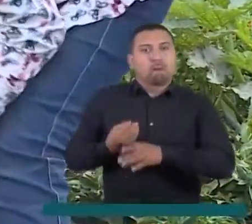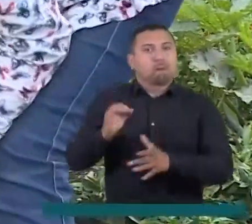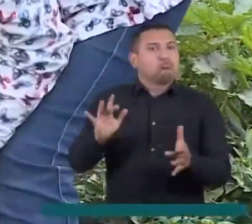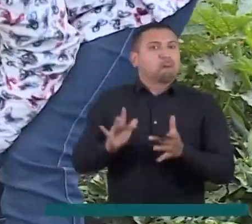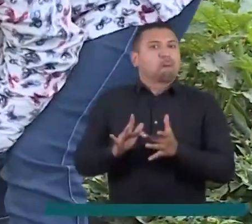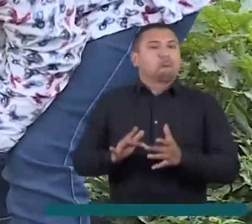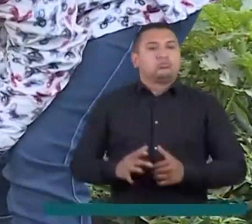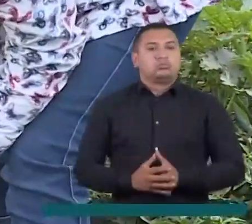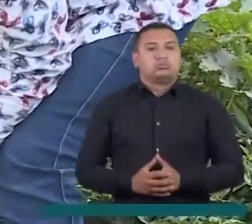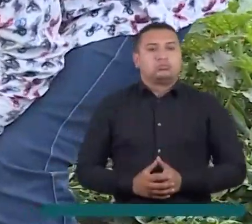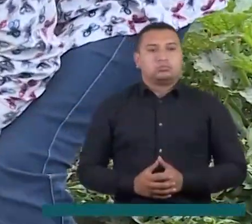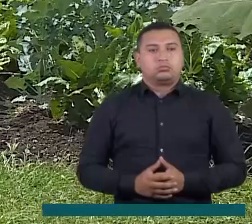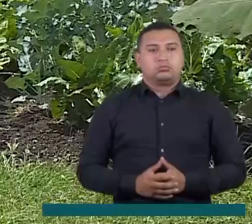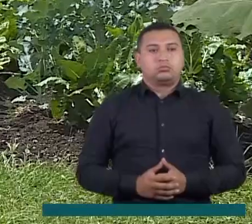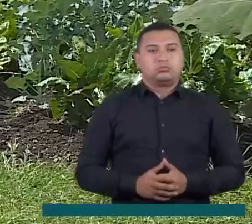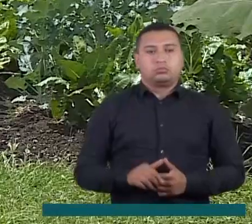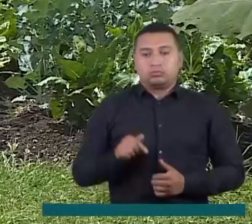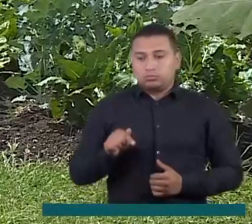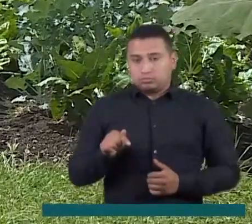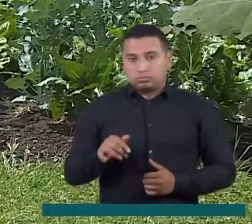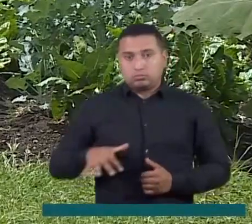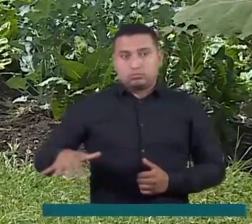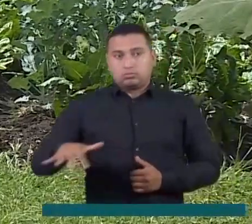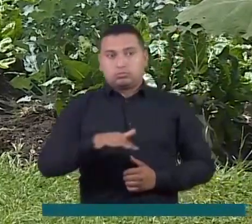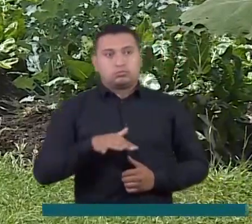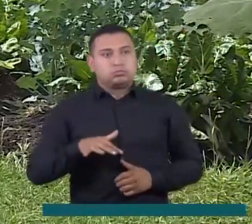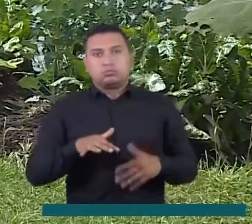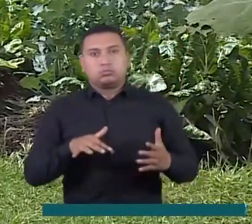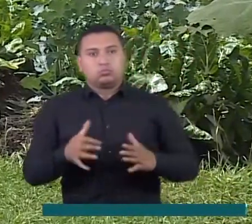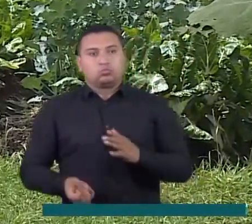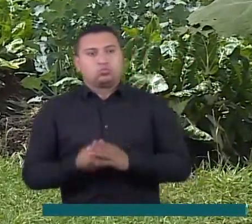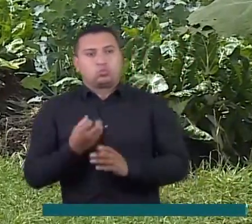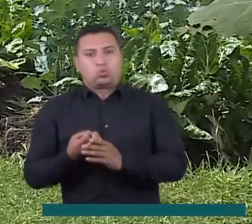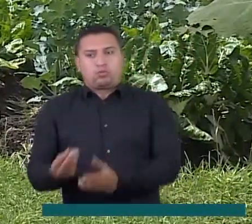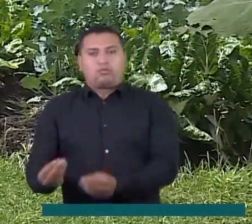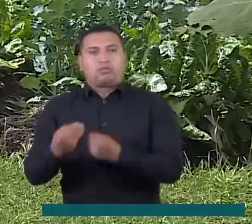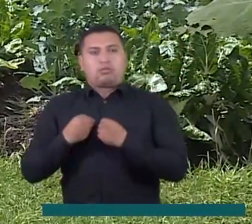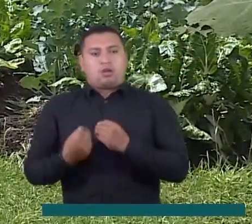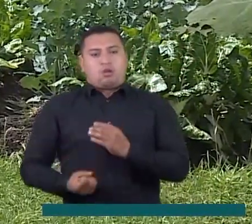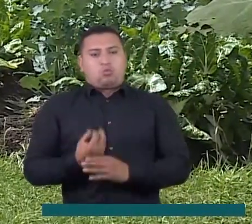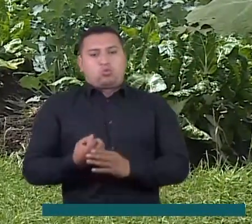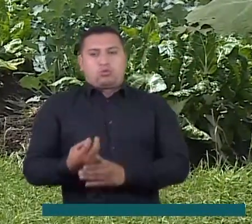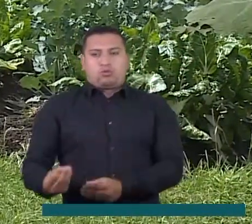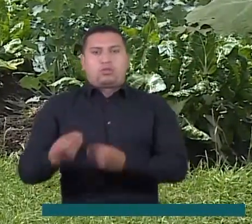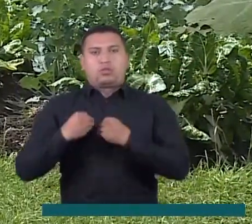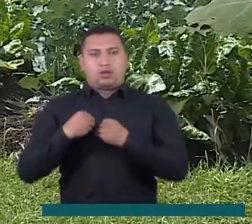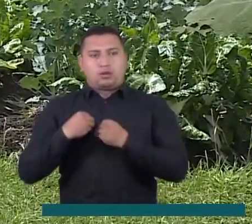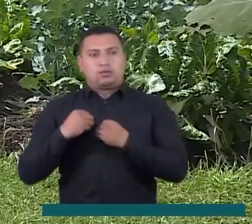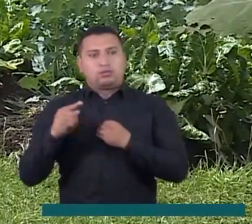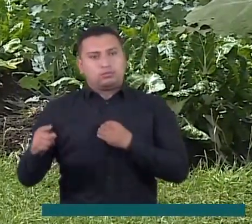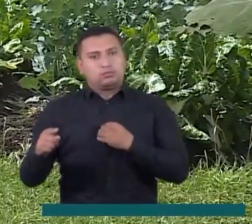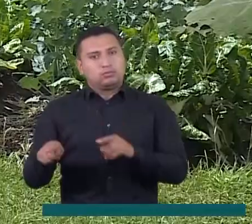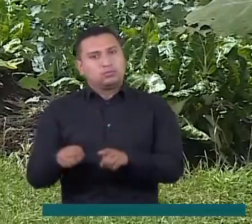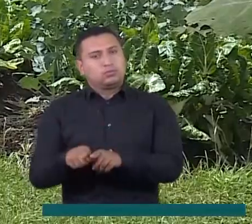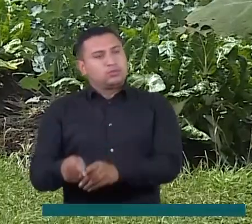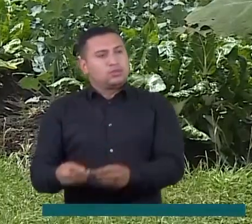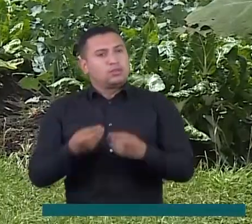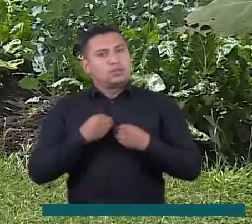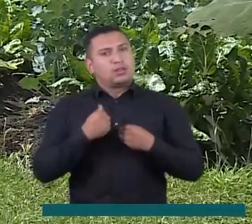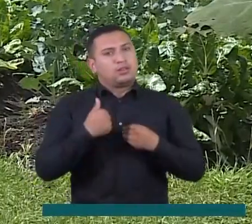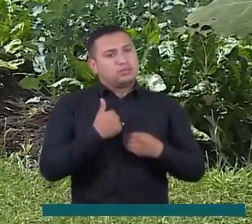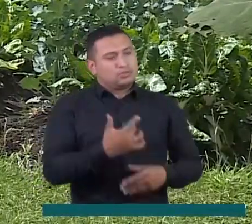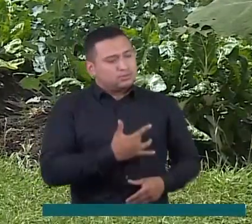Ha sido un espacio muy productivo para mí, me ha despertado mucho la sensibilidad por el campo,